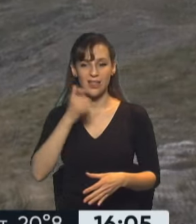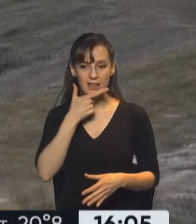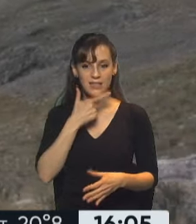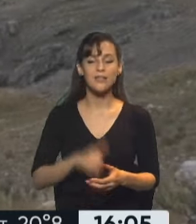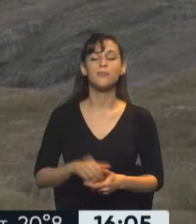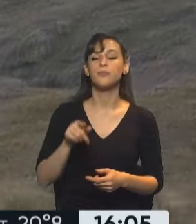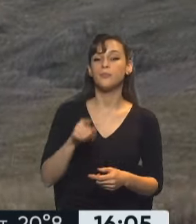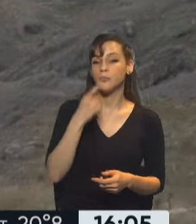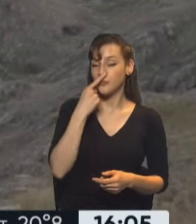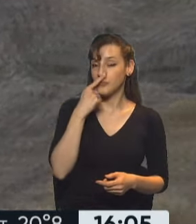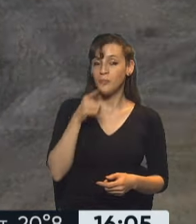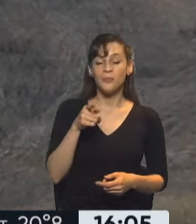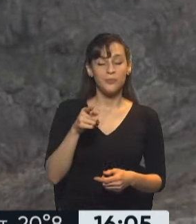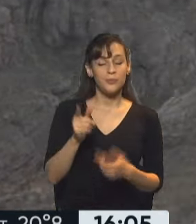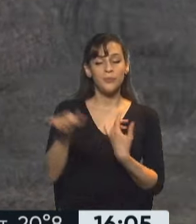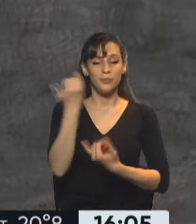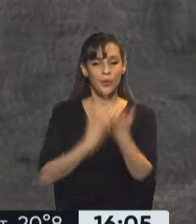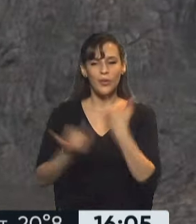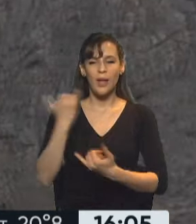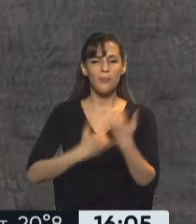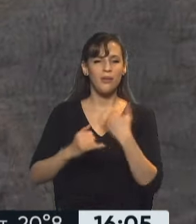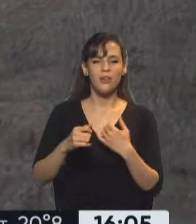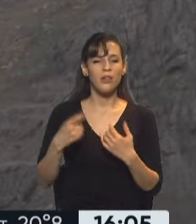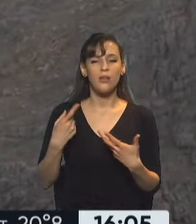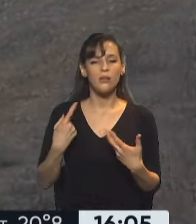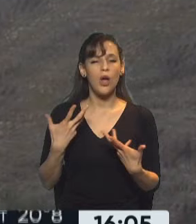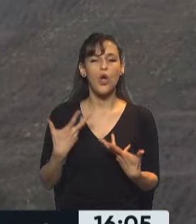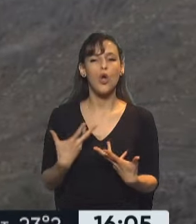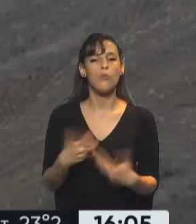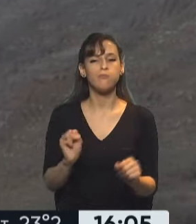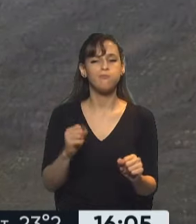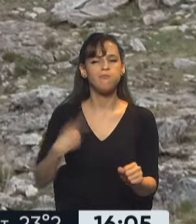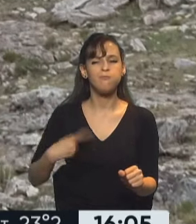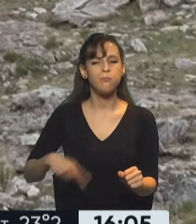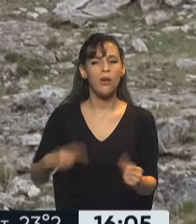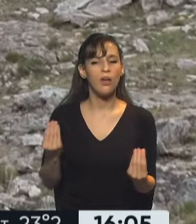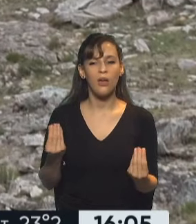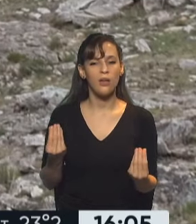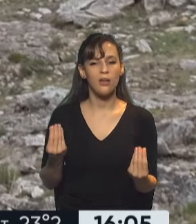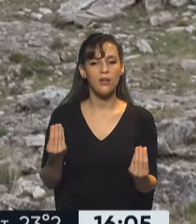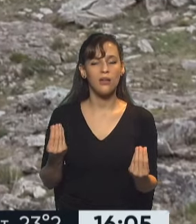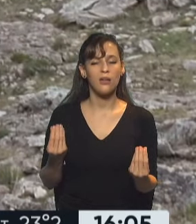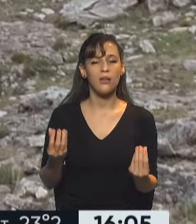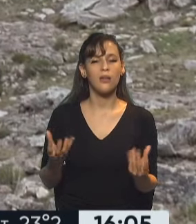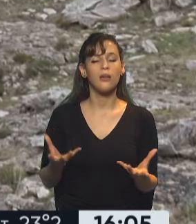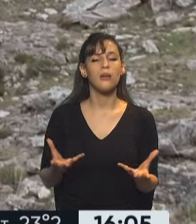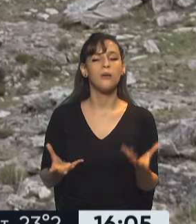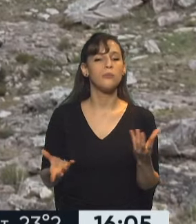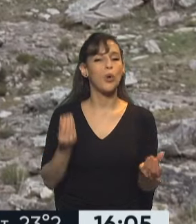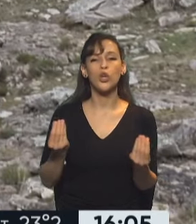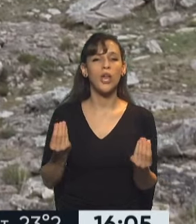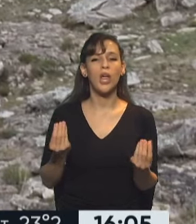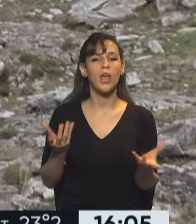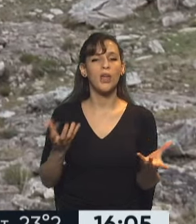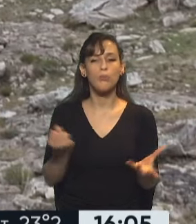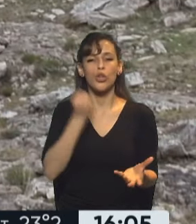estábamos viendo las imágenes. Contanos un poco qué es lo que se encontró puntualmente y por qué la importancia de este hallazgo también,